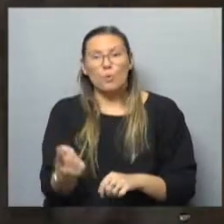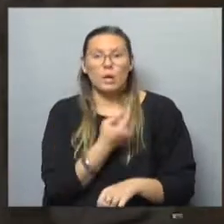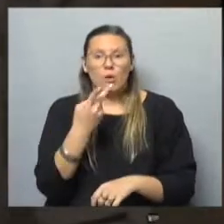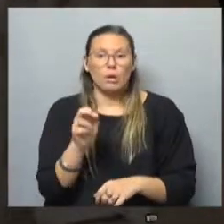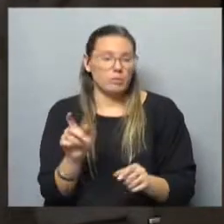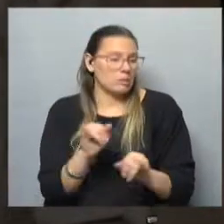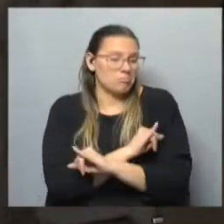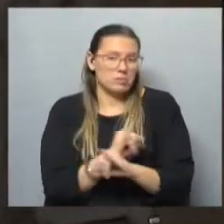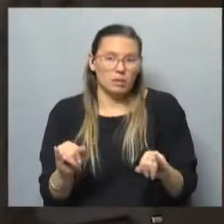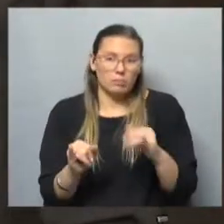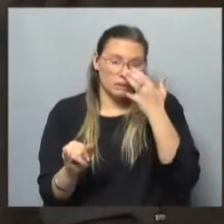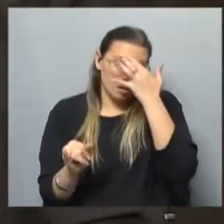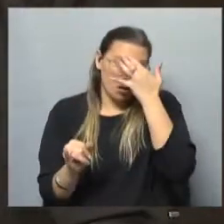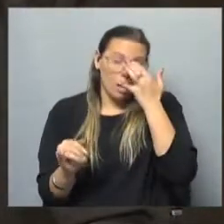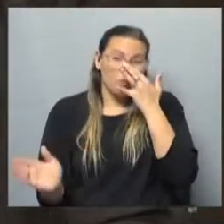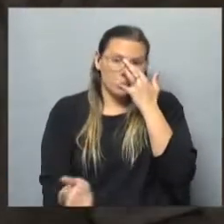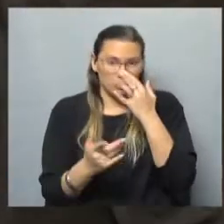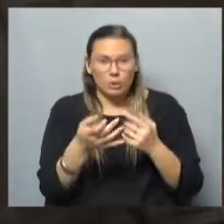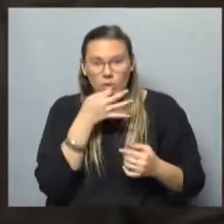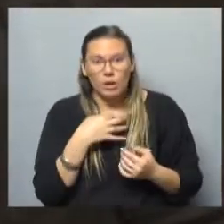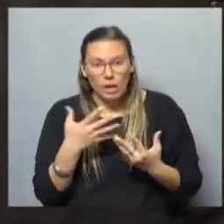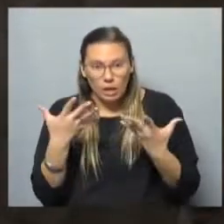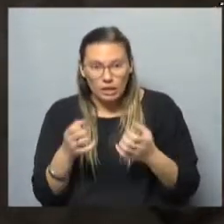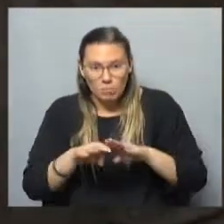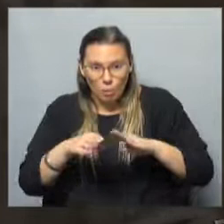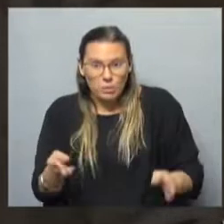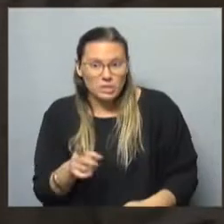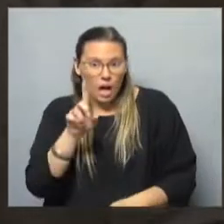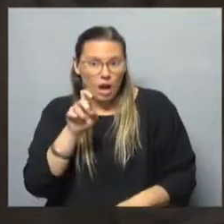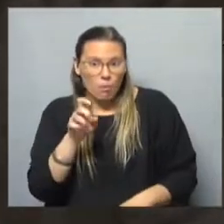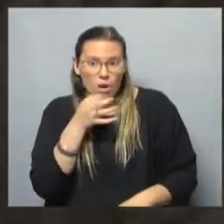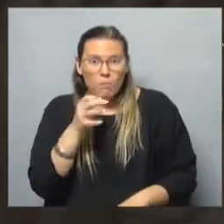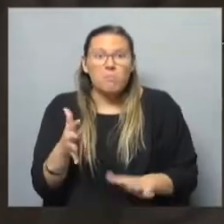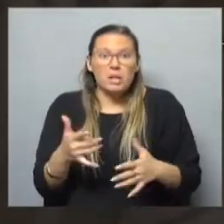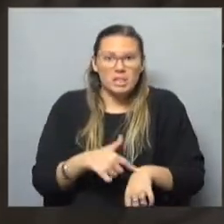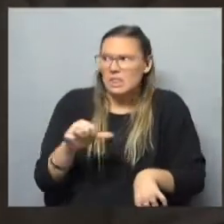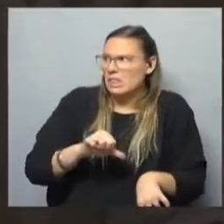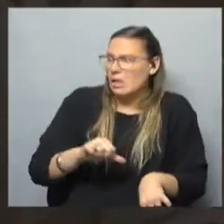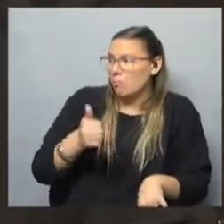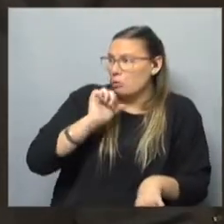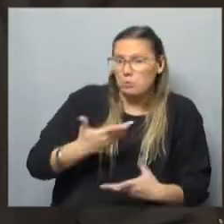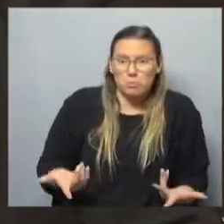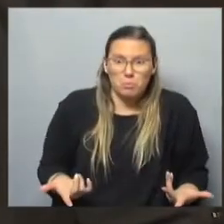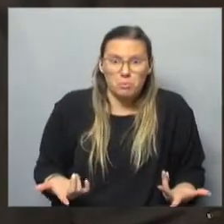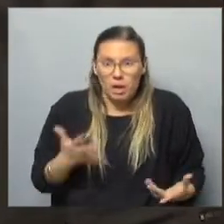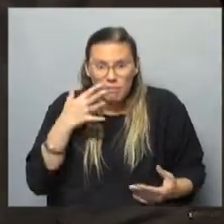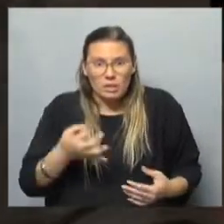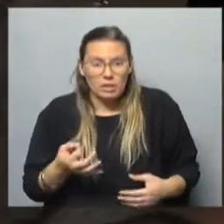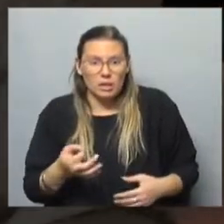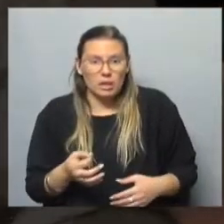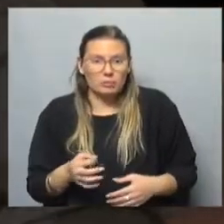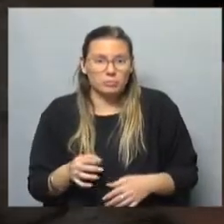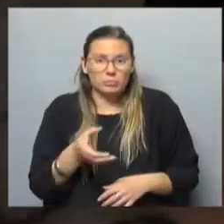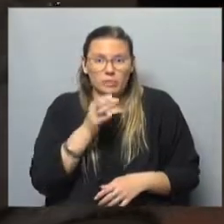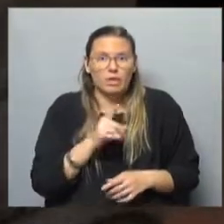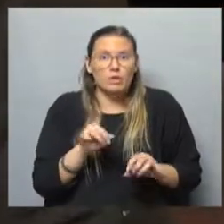hasta que termina. La productora en un momento nos dijo si queríamos tener una mesita con agua y le dijimos, ¿para qué? No tenemos tiempo de tomar. O sea, de verdad no tenemos... ¿Para eso? No, para